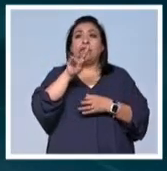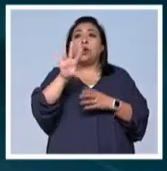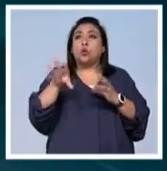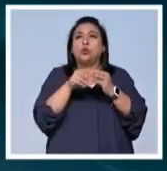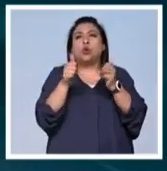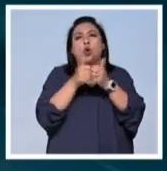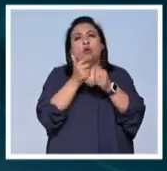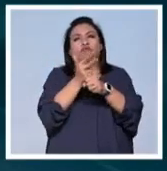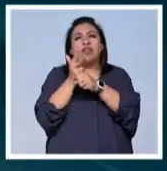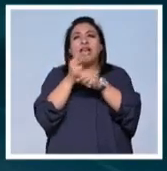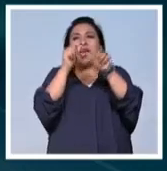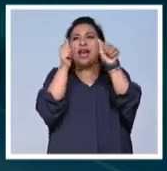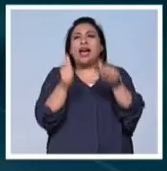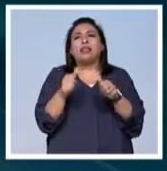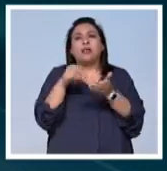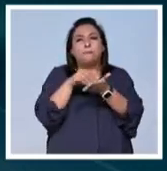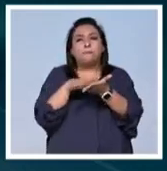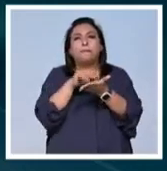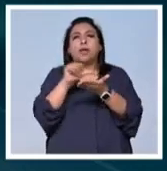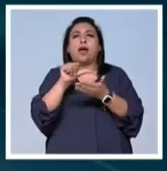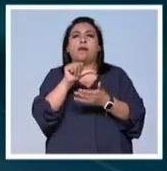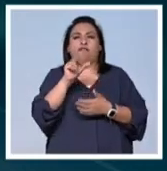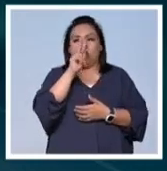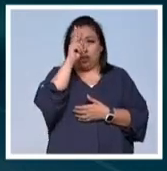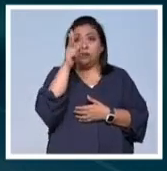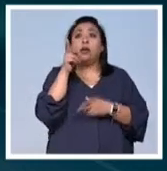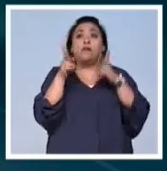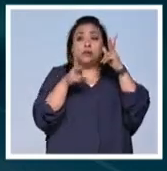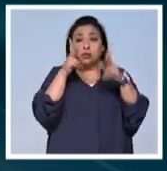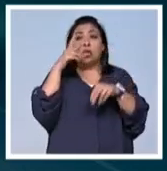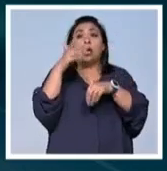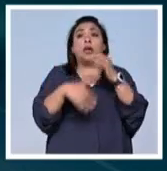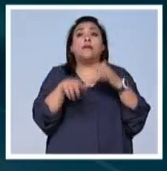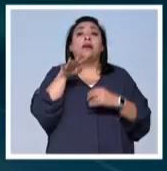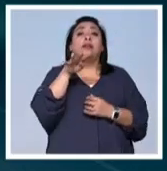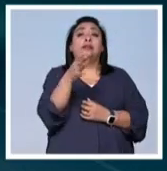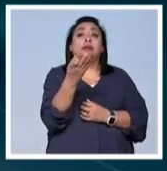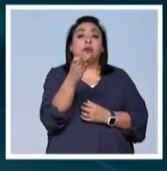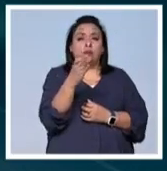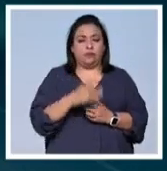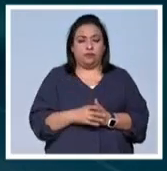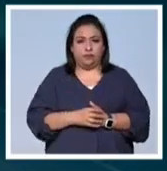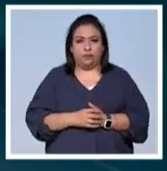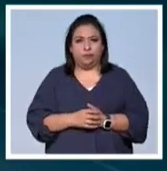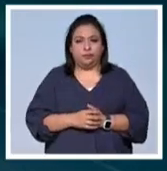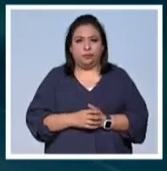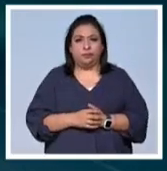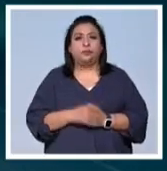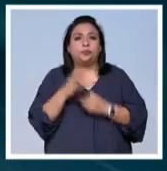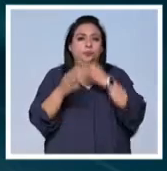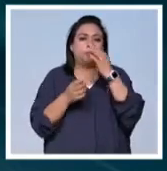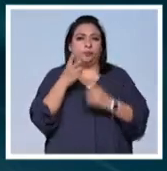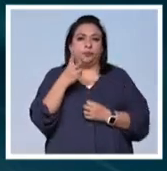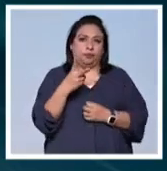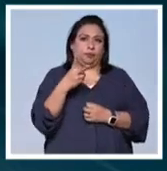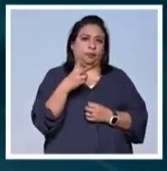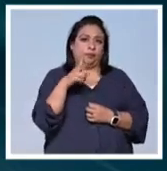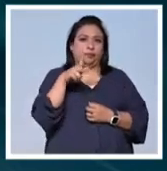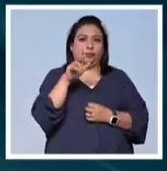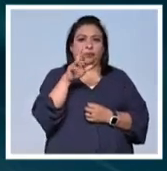el arte como bitácora de la violencia se podrá visitar hasta el 19 de febrero Noticias 22